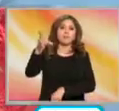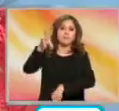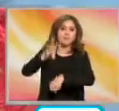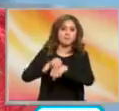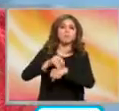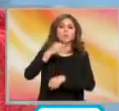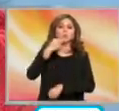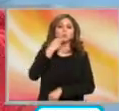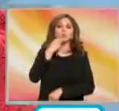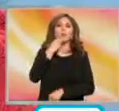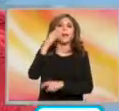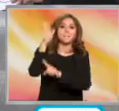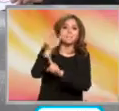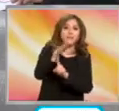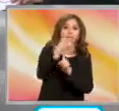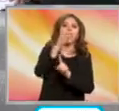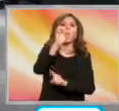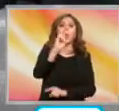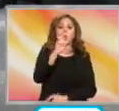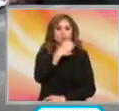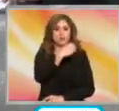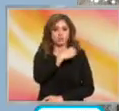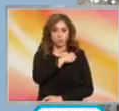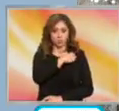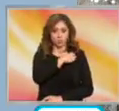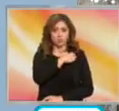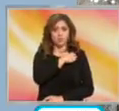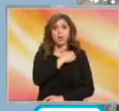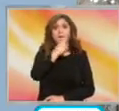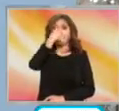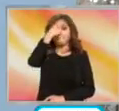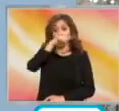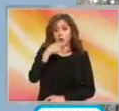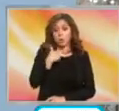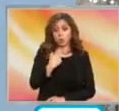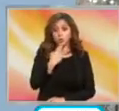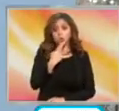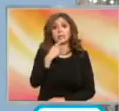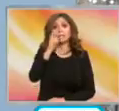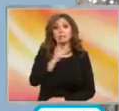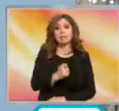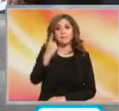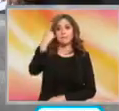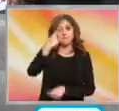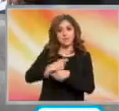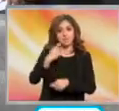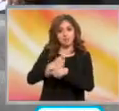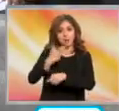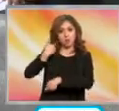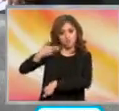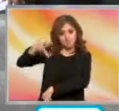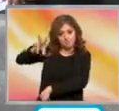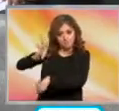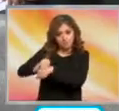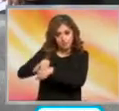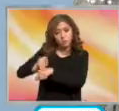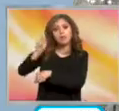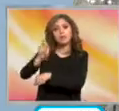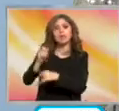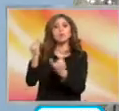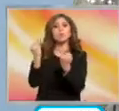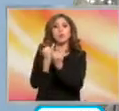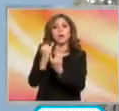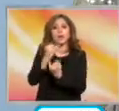banderas o del escudo nacional. Y para hacer eso nosotros tenemos que ir con una autorización de ellos, en algunos casos de la Secretaría de Educación